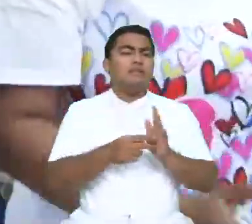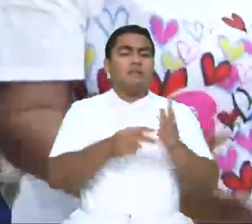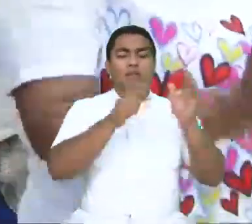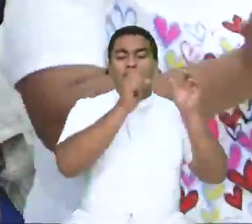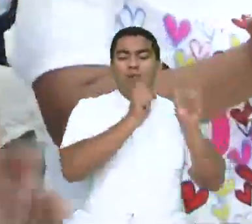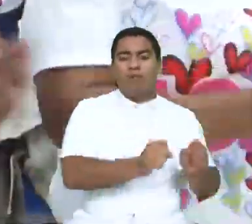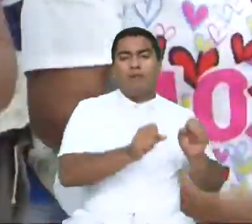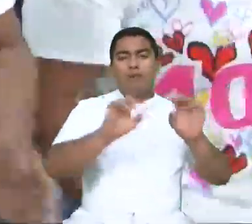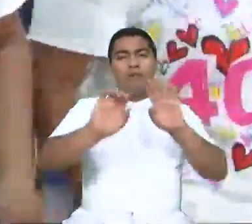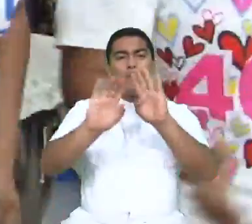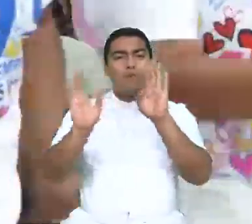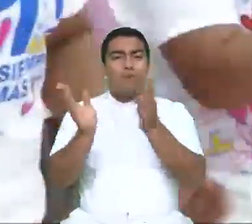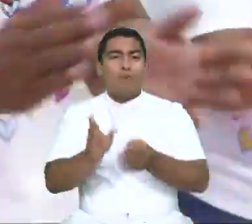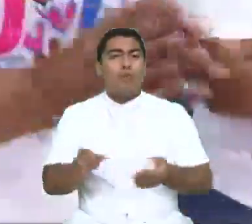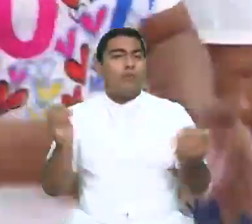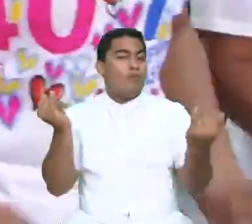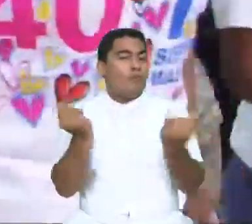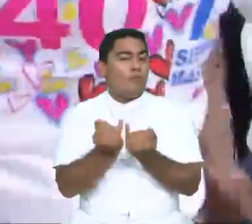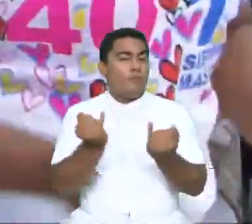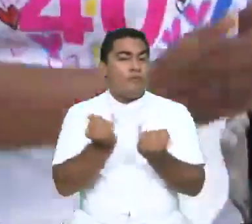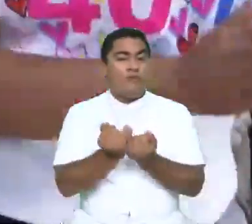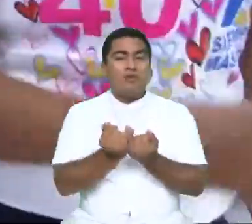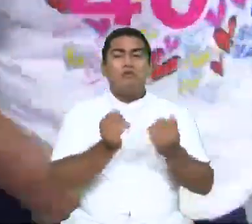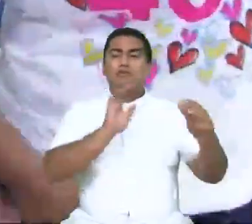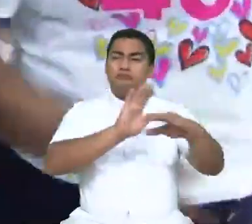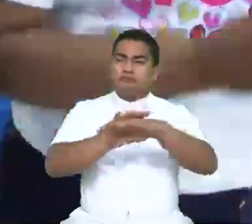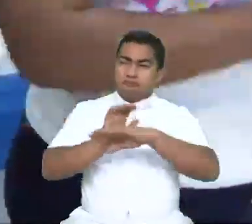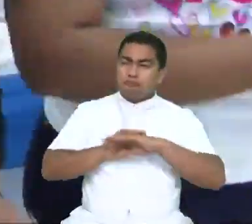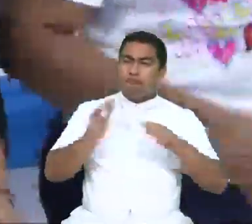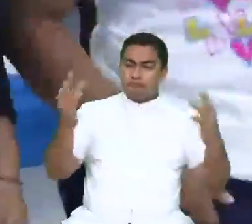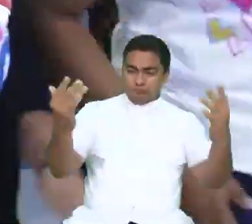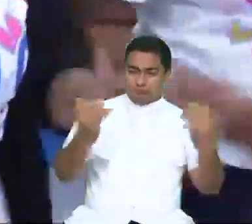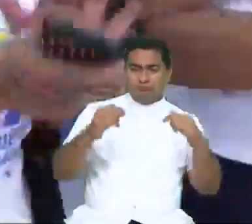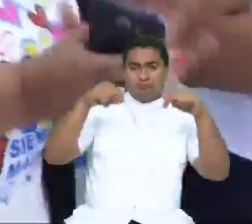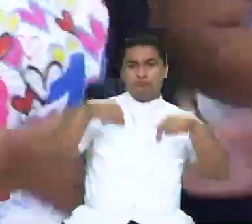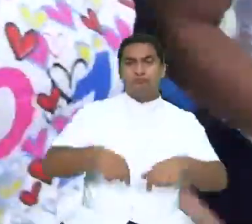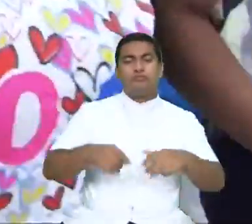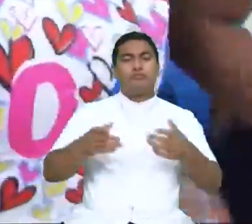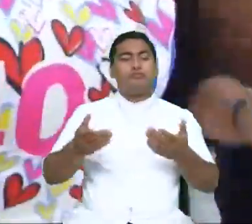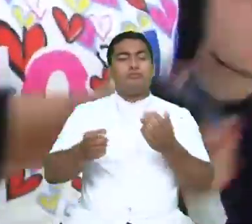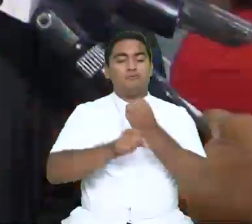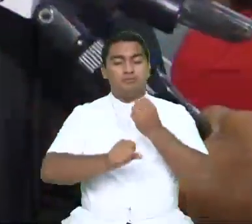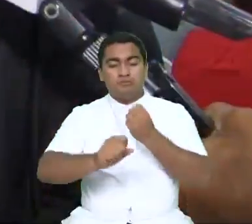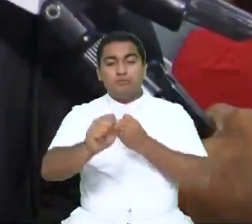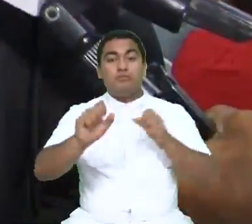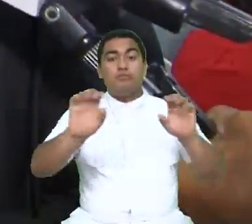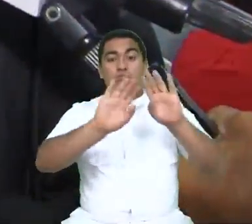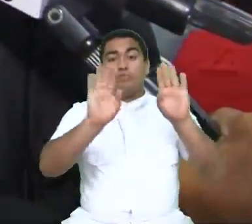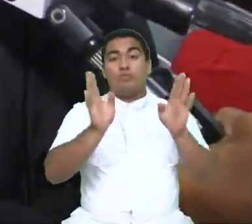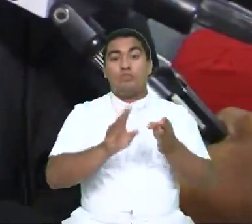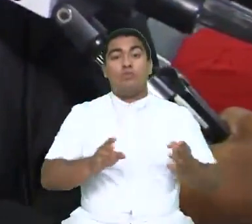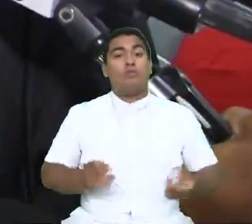género, porque aquí estamos todos invitados y convocados a fortalecer nuestra campaña Mujeres por la